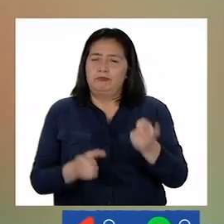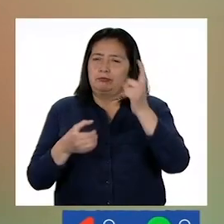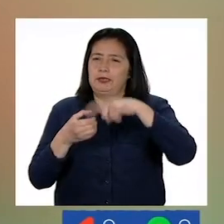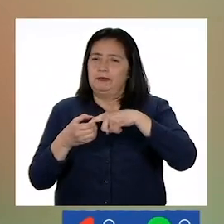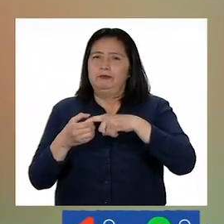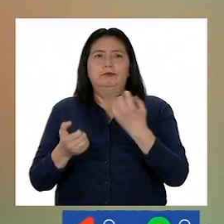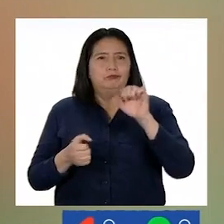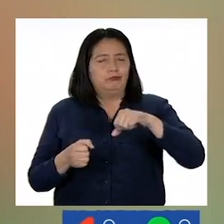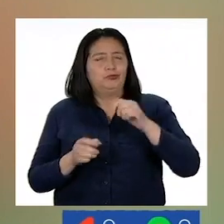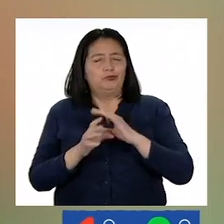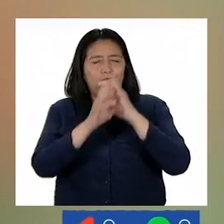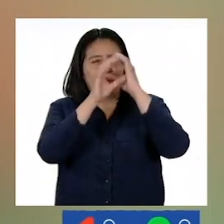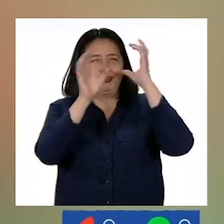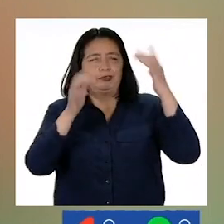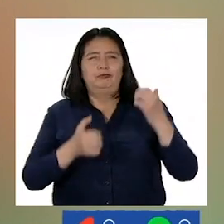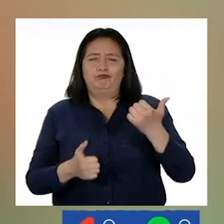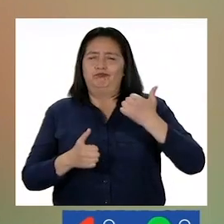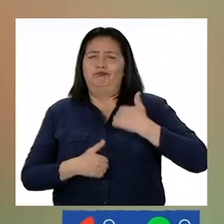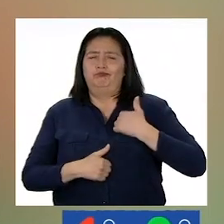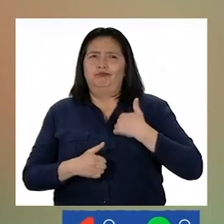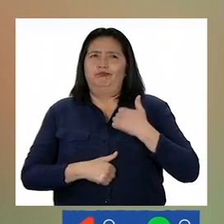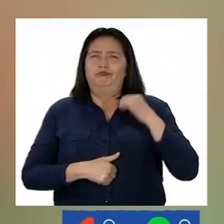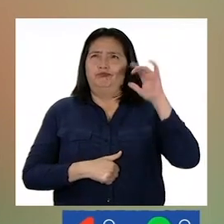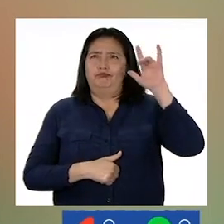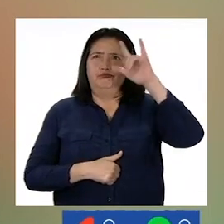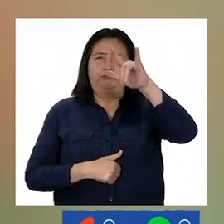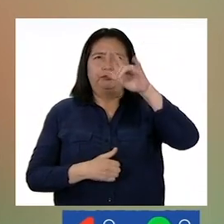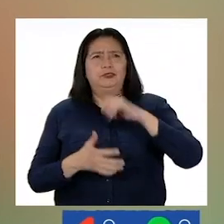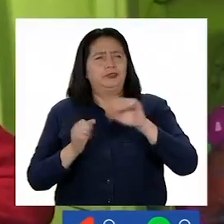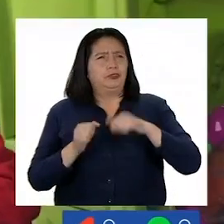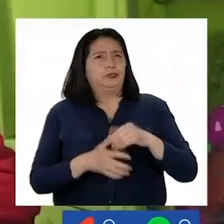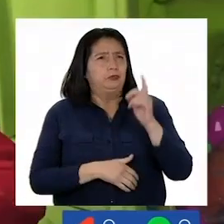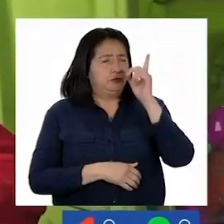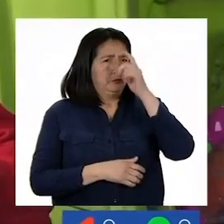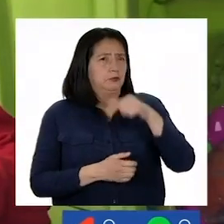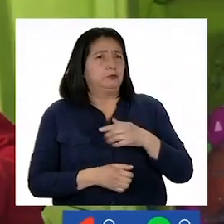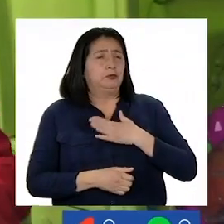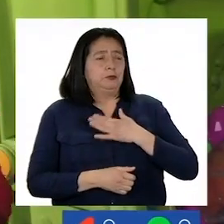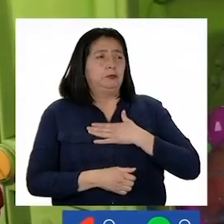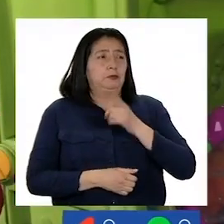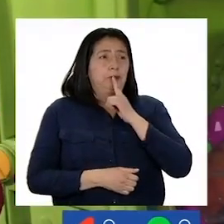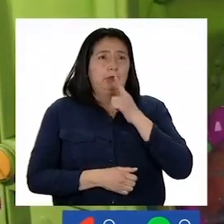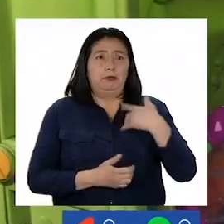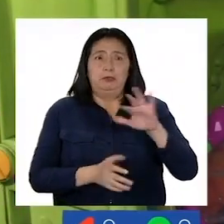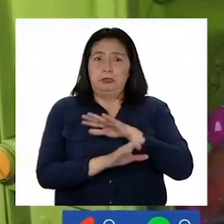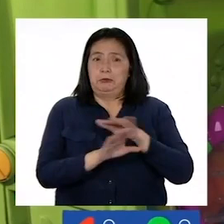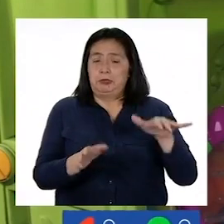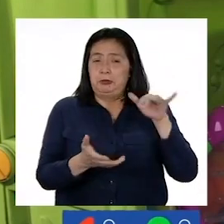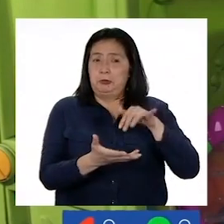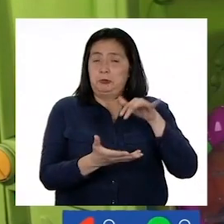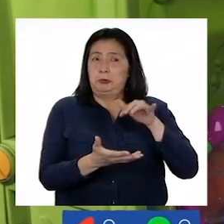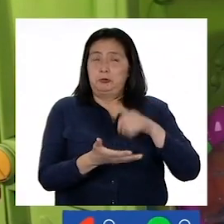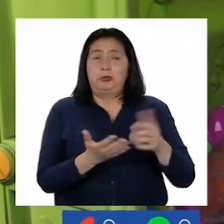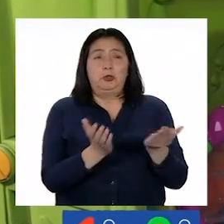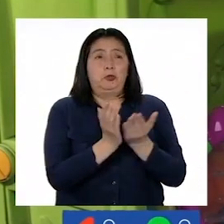la Fuerza Aérea atravesando sus dificultades. Mi papá, cuando terminó el colegio,